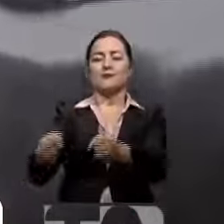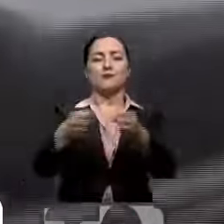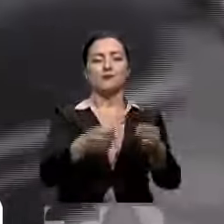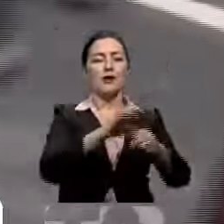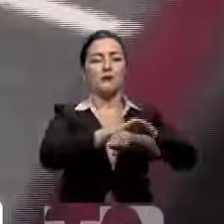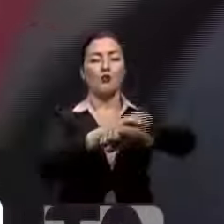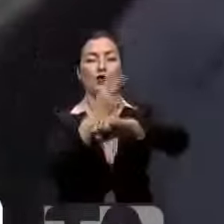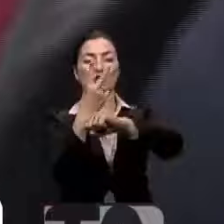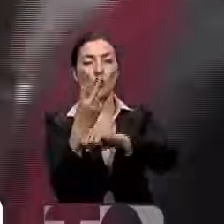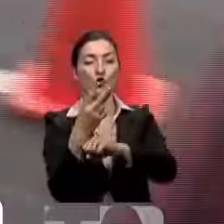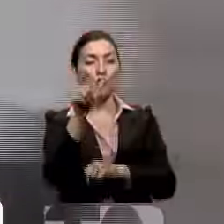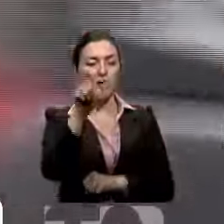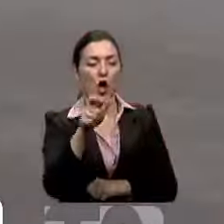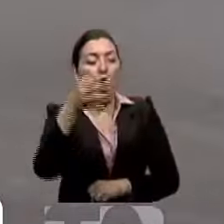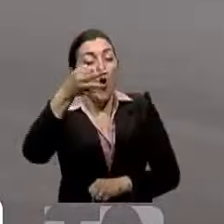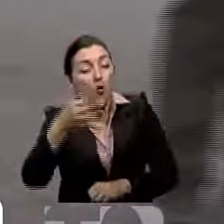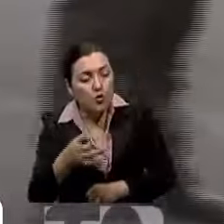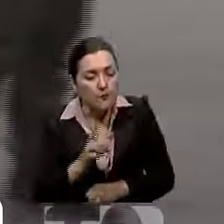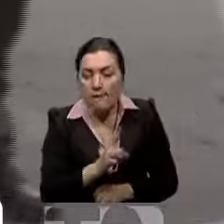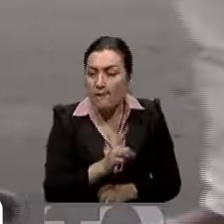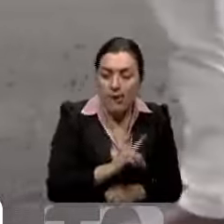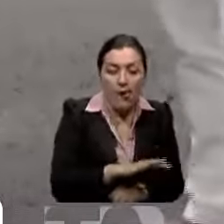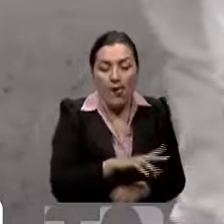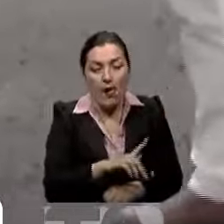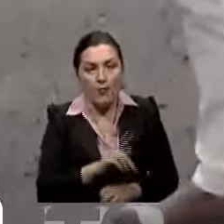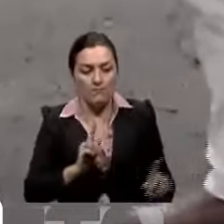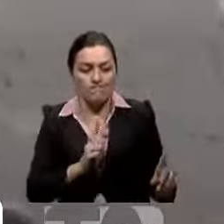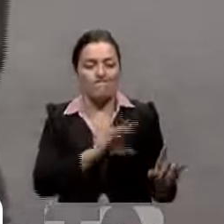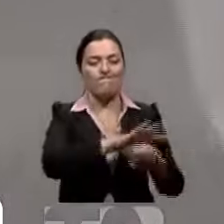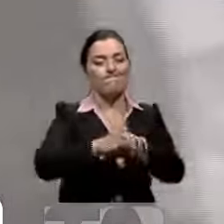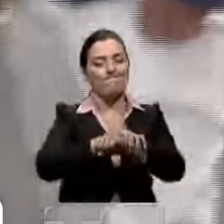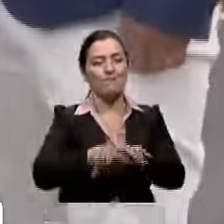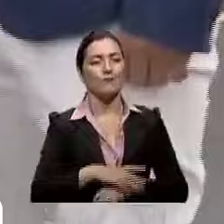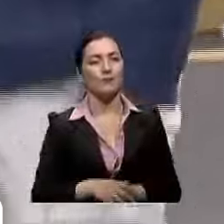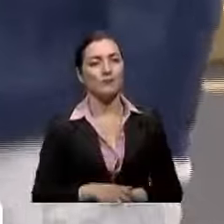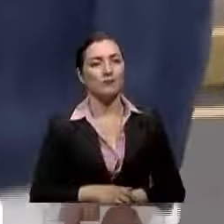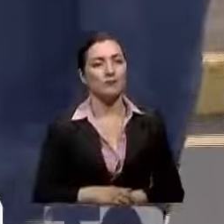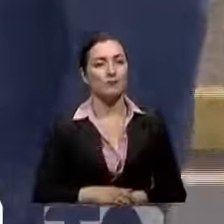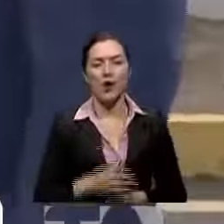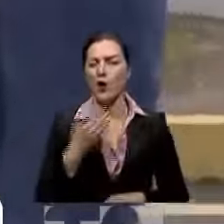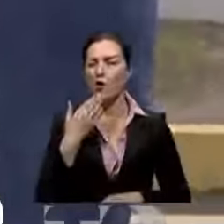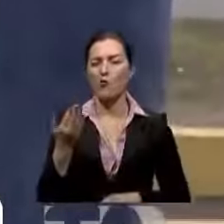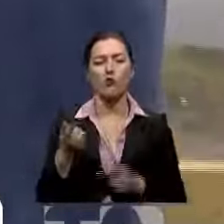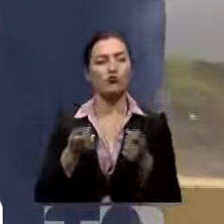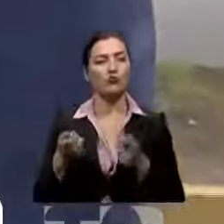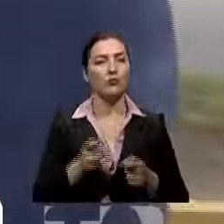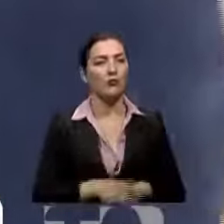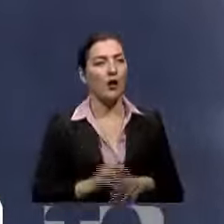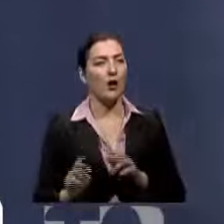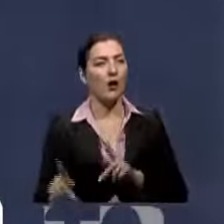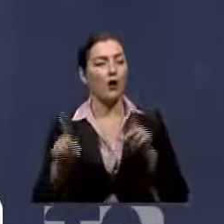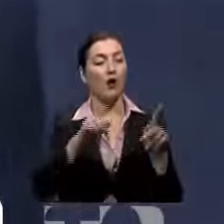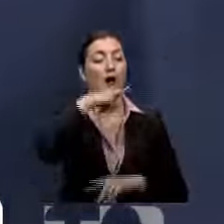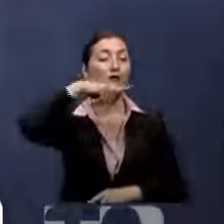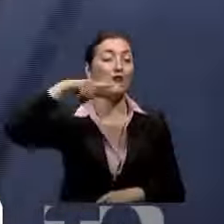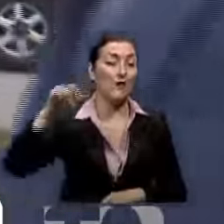en delito flagrante. ¿Esto en qué circunstancias ustedes realizaron estos operativos? El operativo, como es la planificación, como fue por el